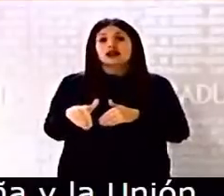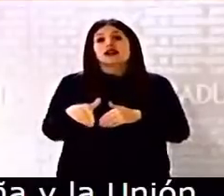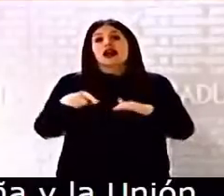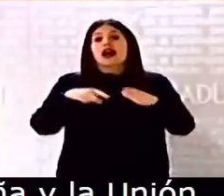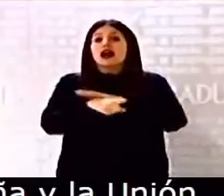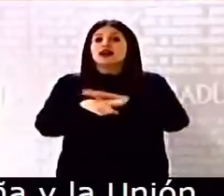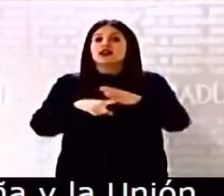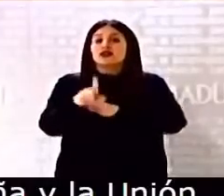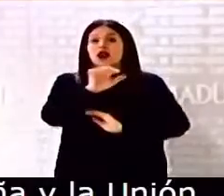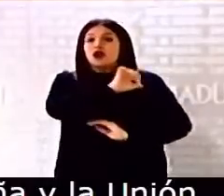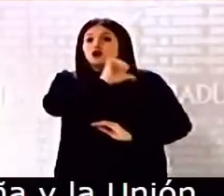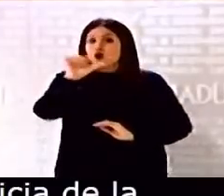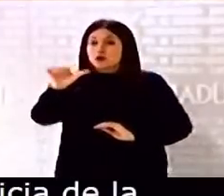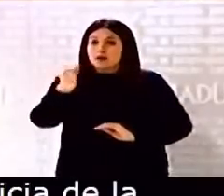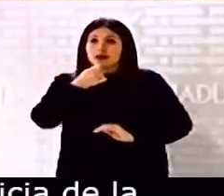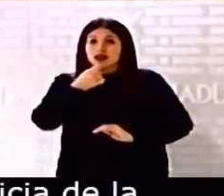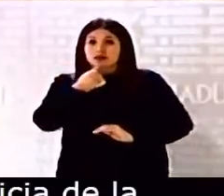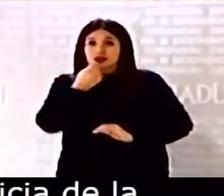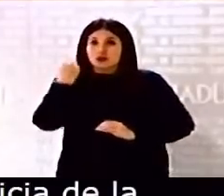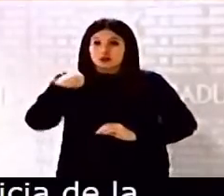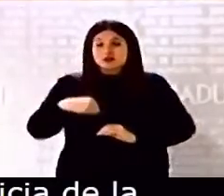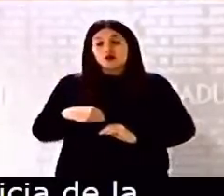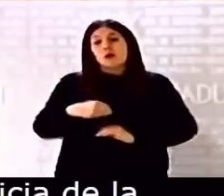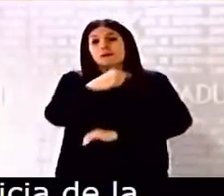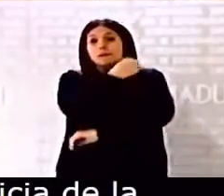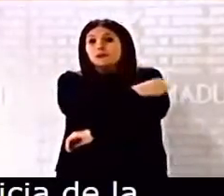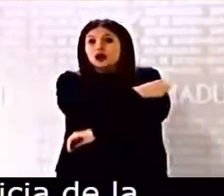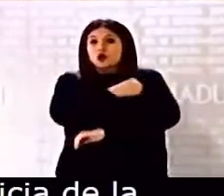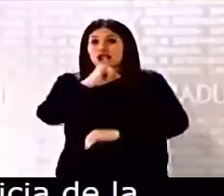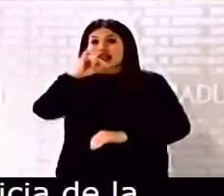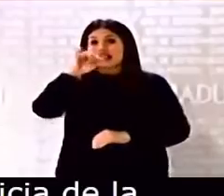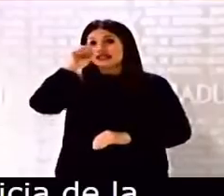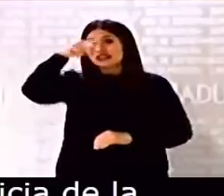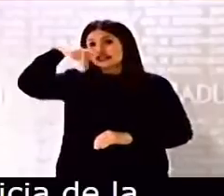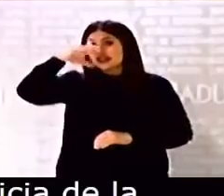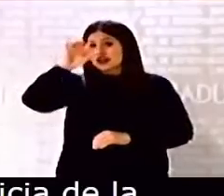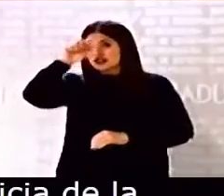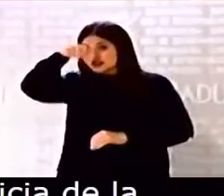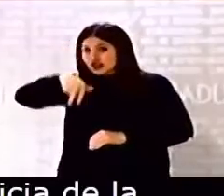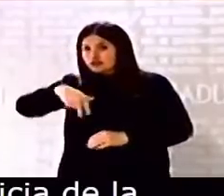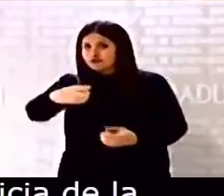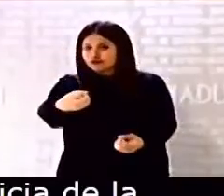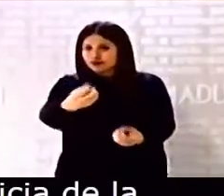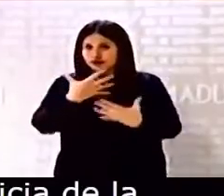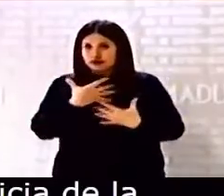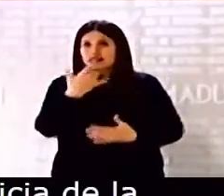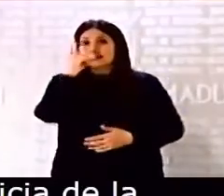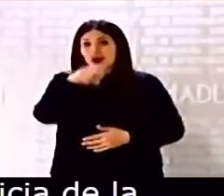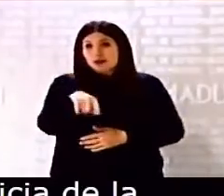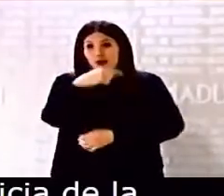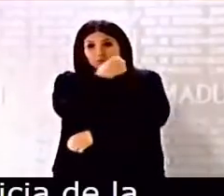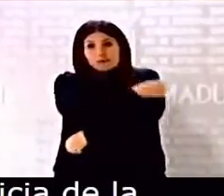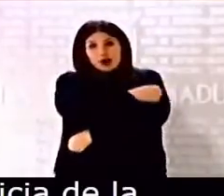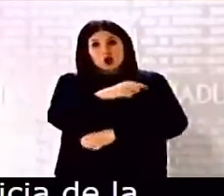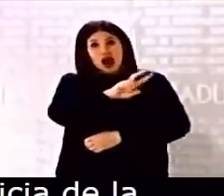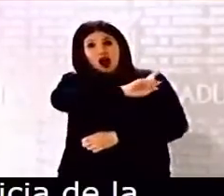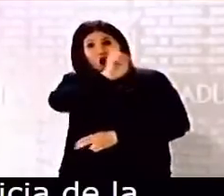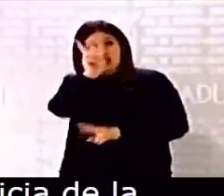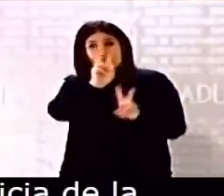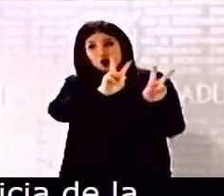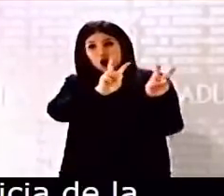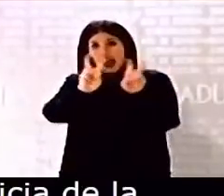Medicamento sobre la vacuna de Janssen y están en evaluación continua otras vacunas que se irán